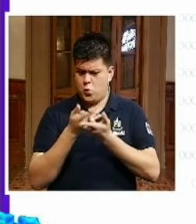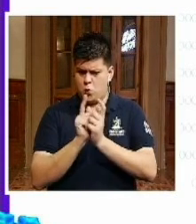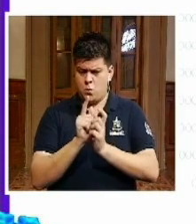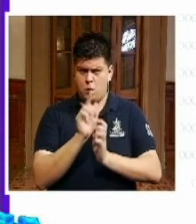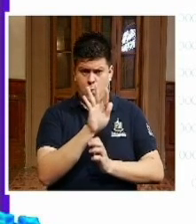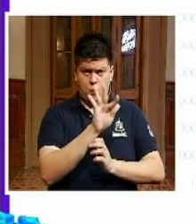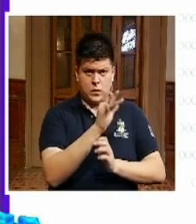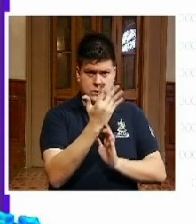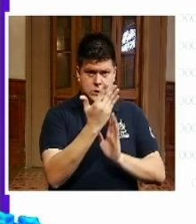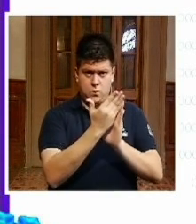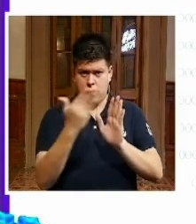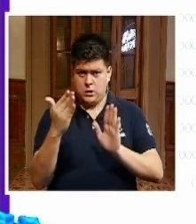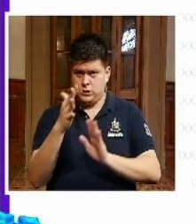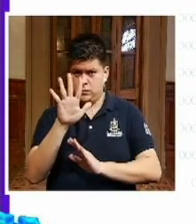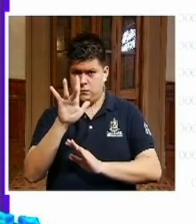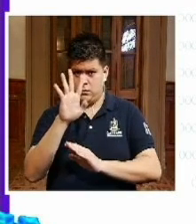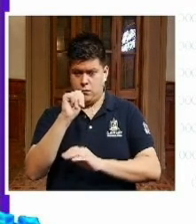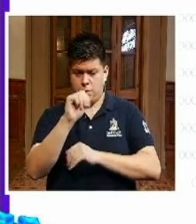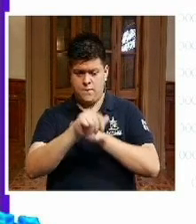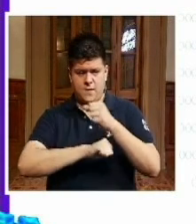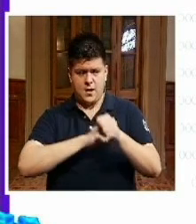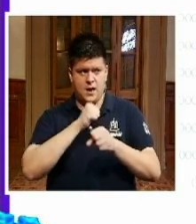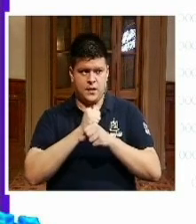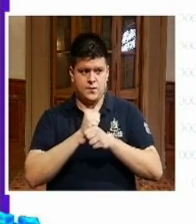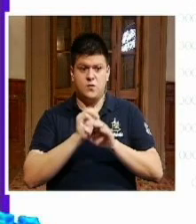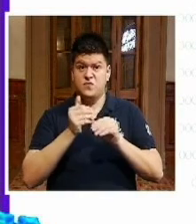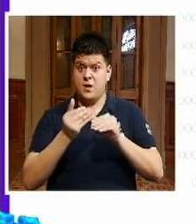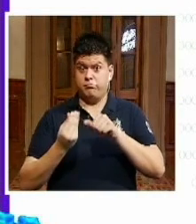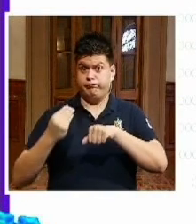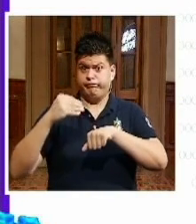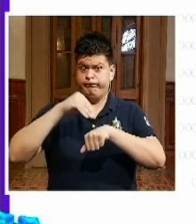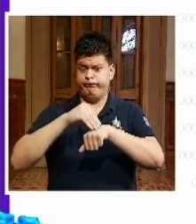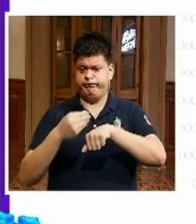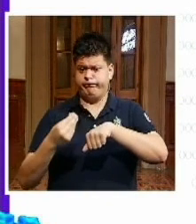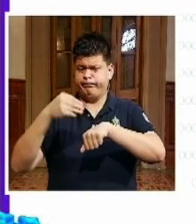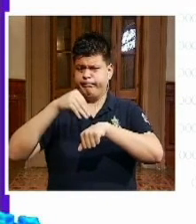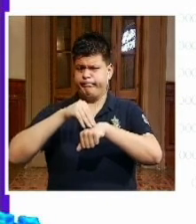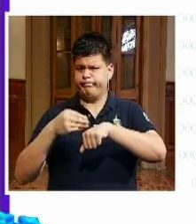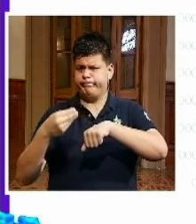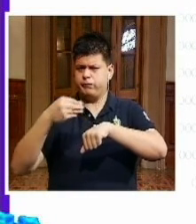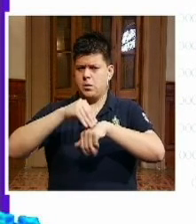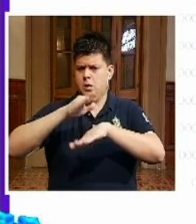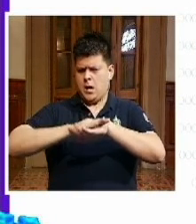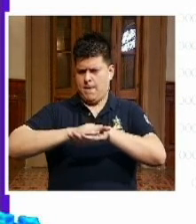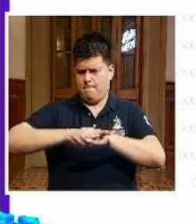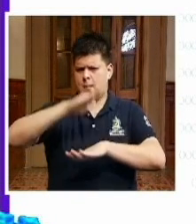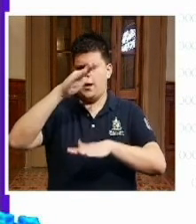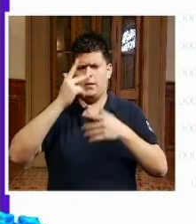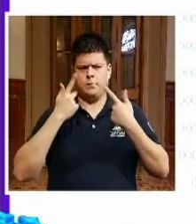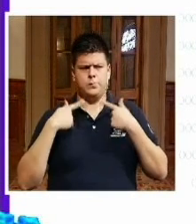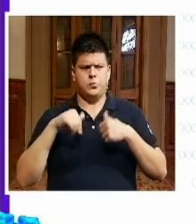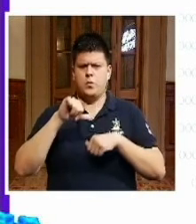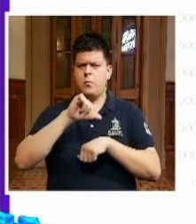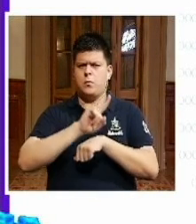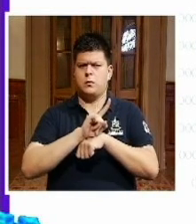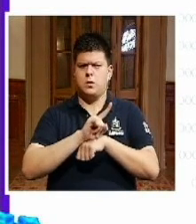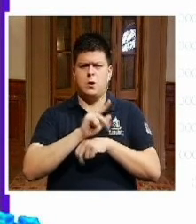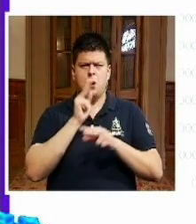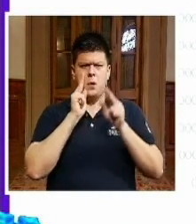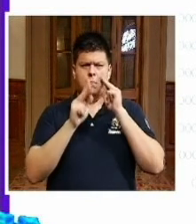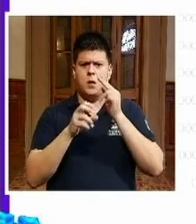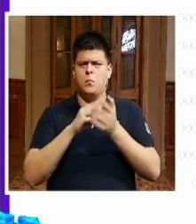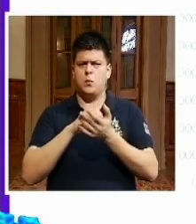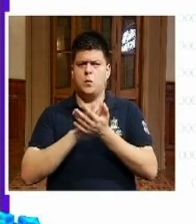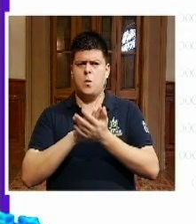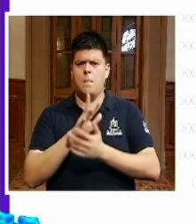45 59 años está sumando cada día más casos y el día de hoy se están reportando